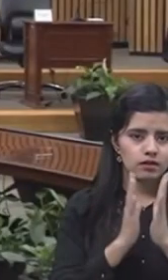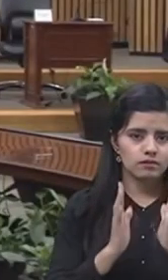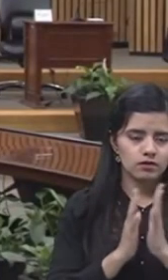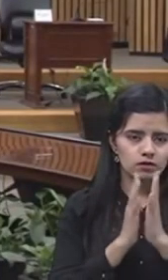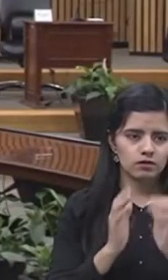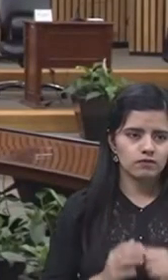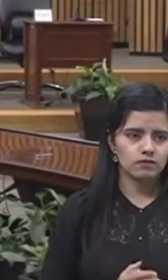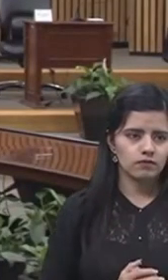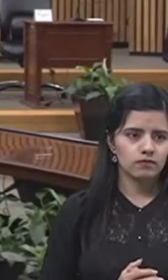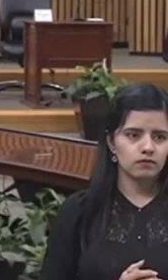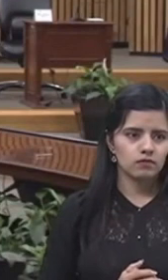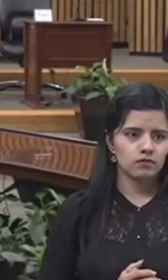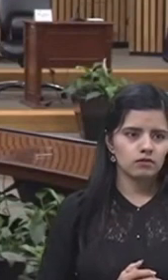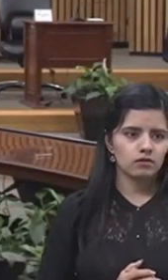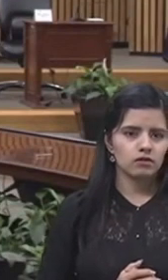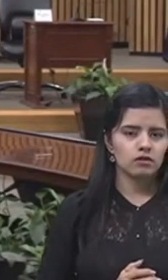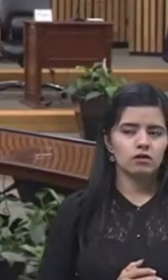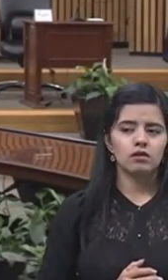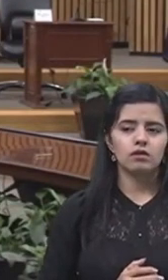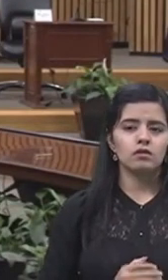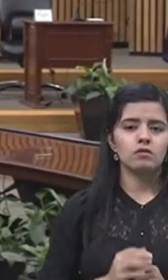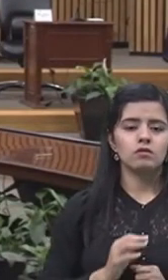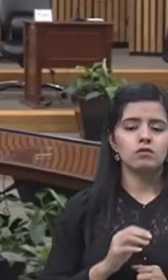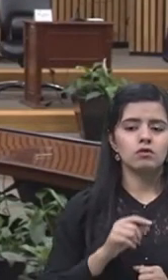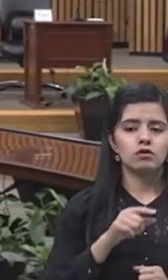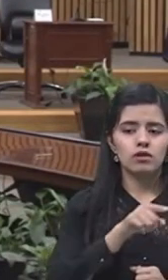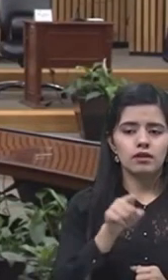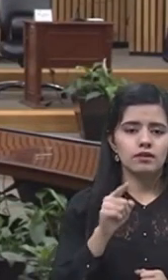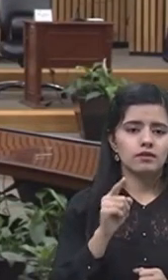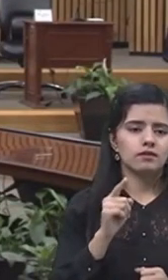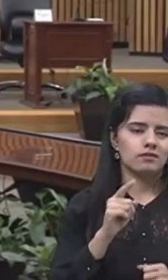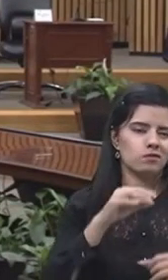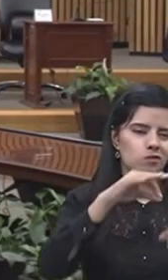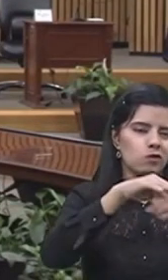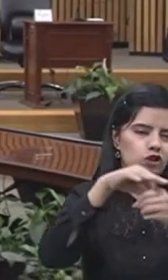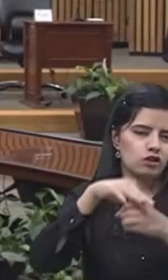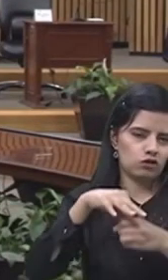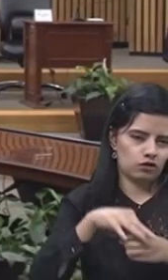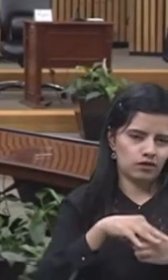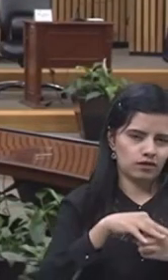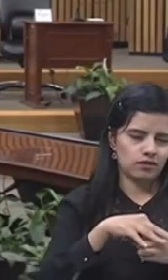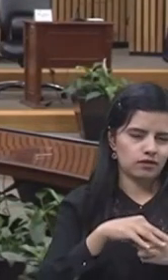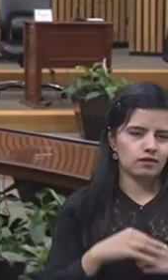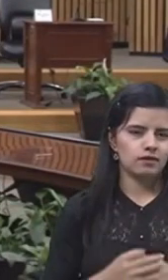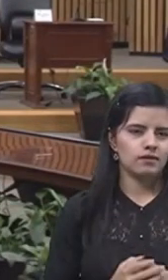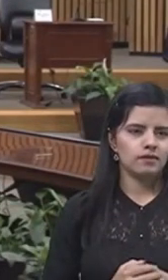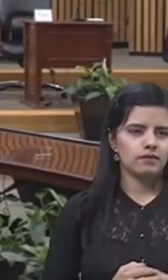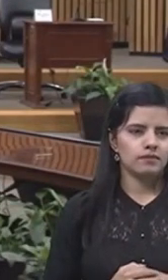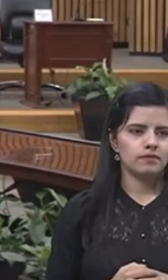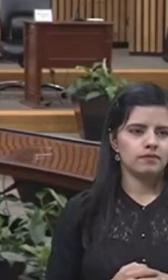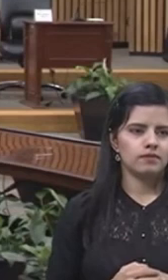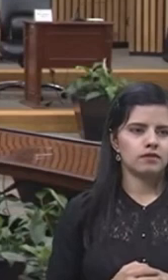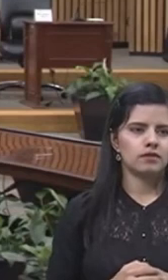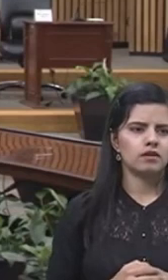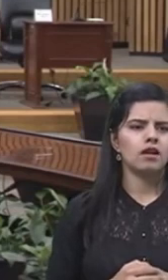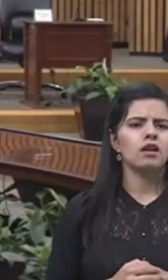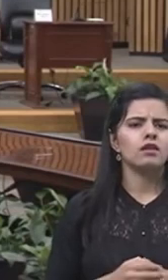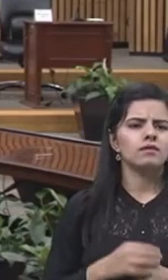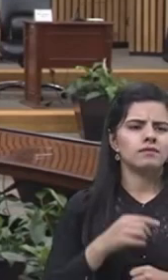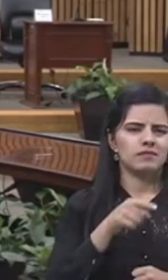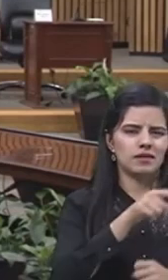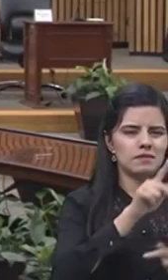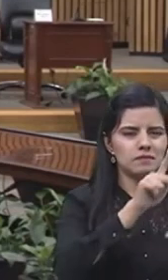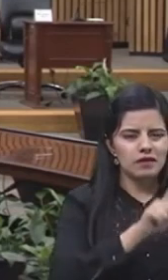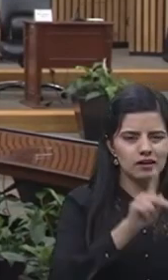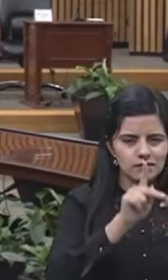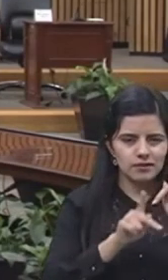los diputados, las diputadas, entonces la sociedad empezará a movilizarse. Eso ya hay, de hecho, ahorita